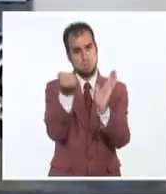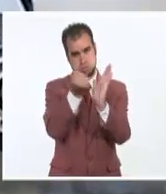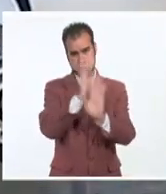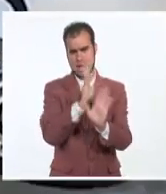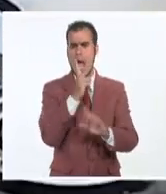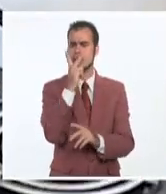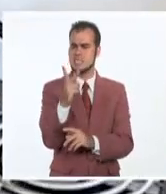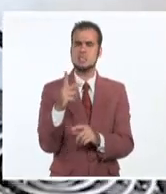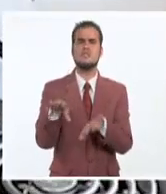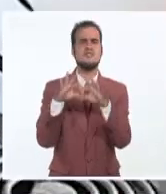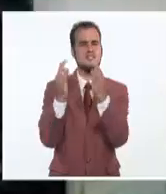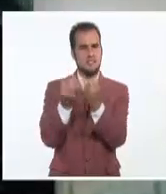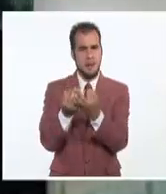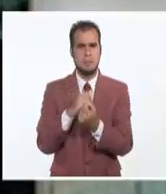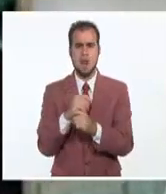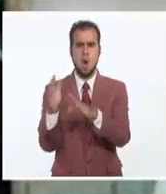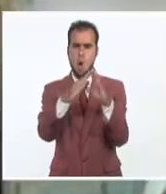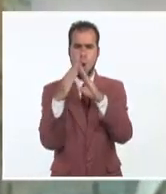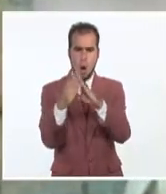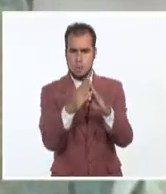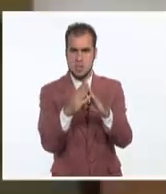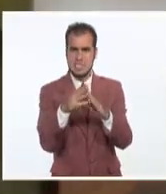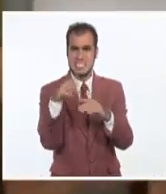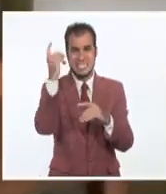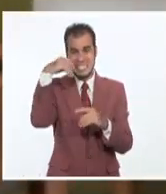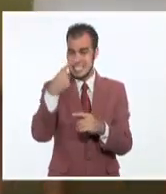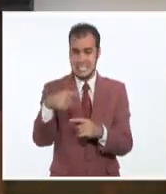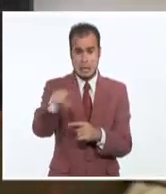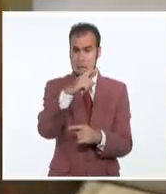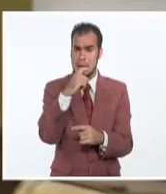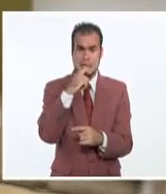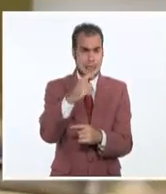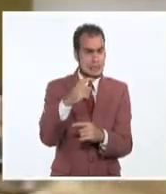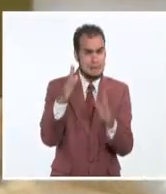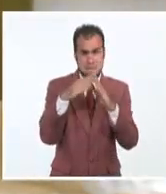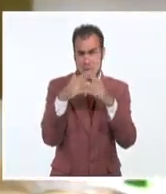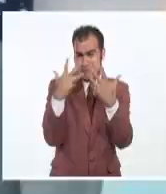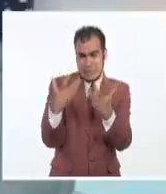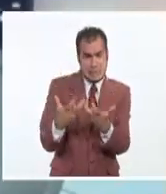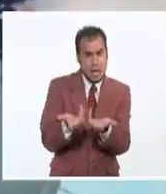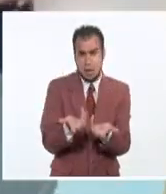hogares, grupos o comunidades en situaciones de vulnerabilidad social